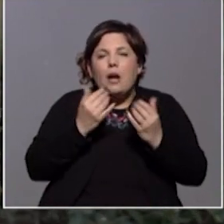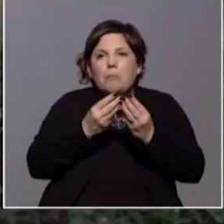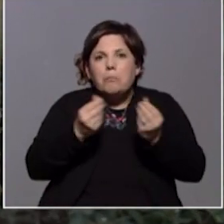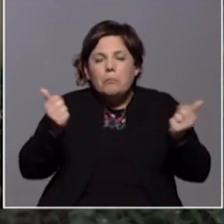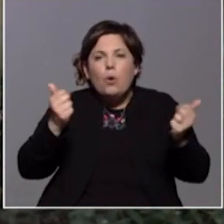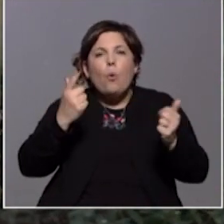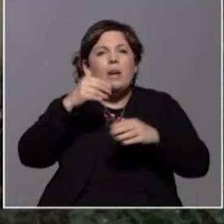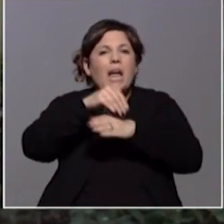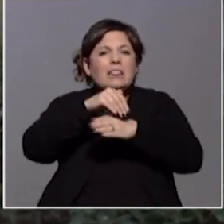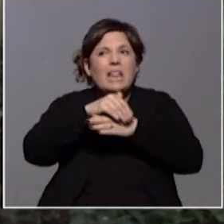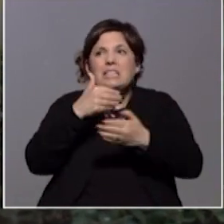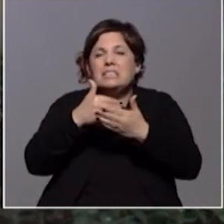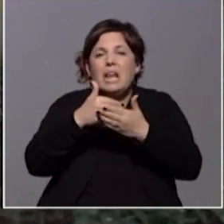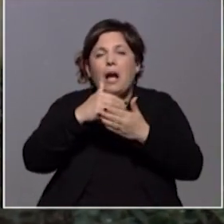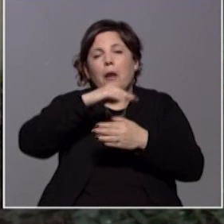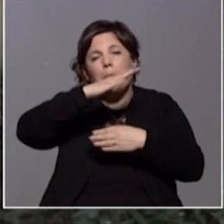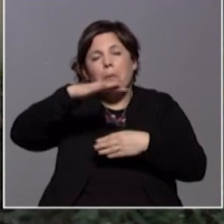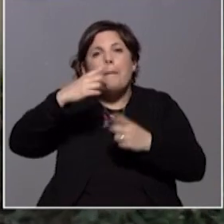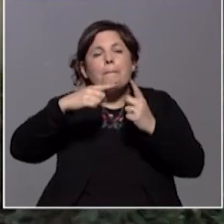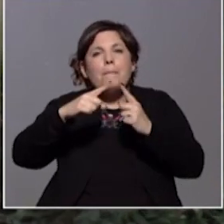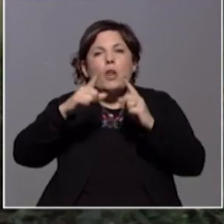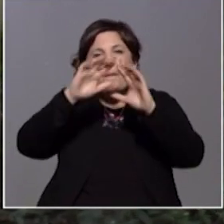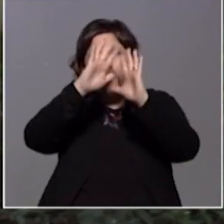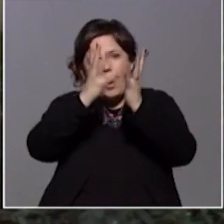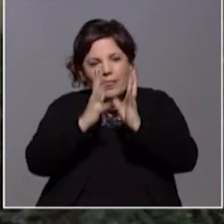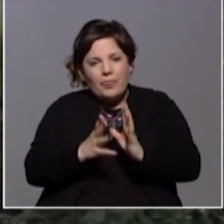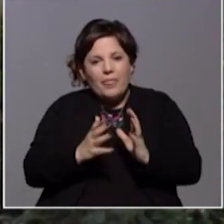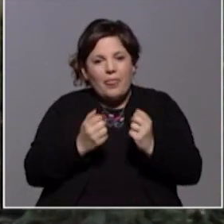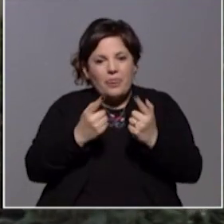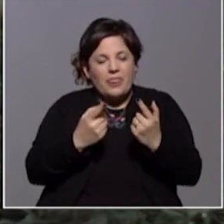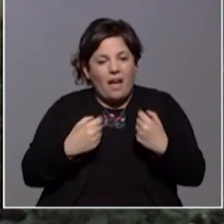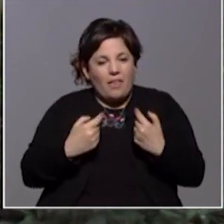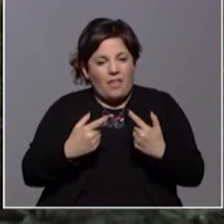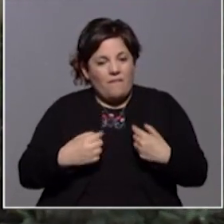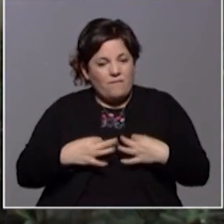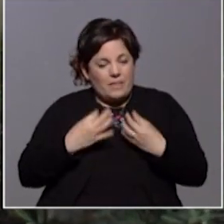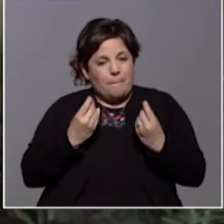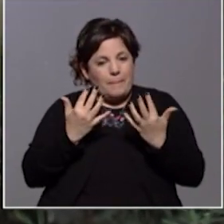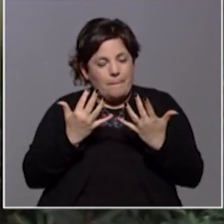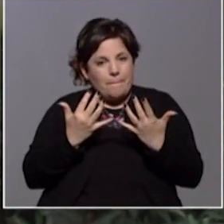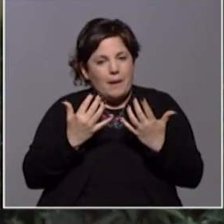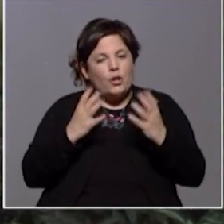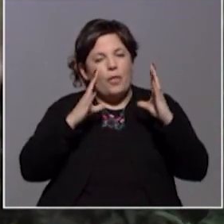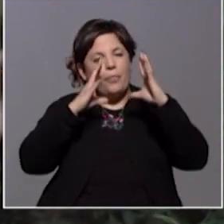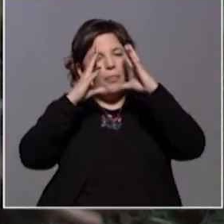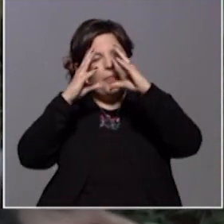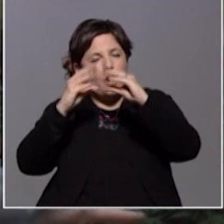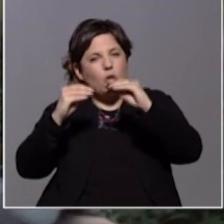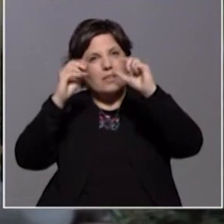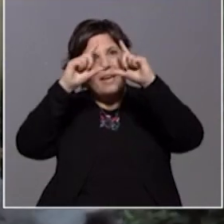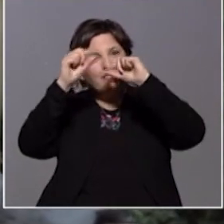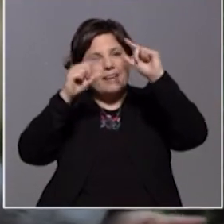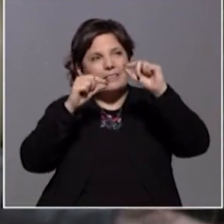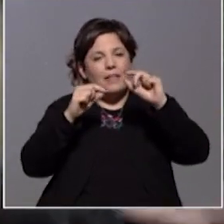en un atardecer cercano, más ese molde de arcilla que divida con mis manos. En las noches estrelladas